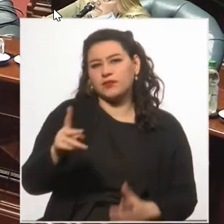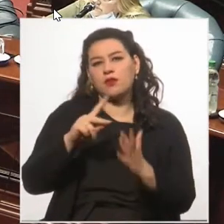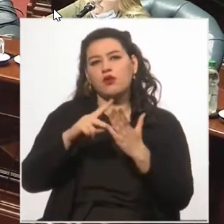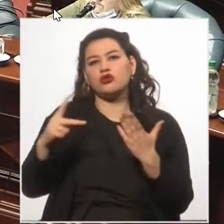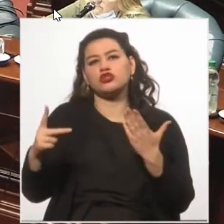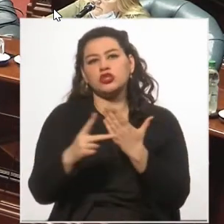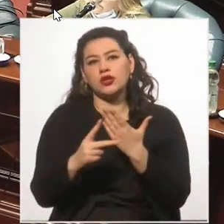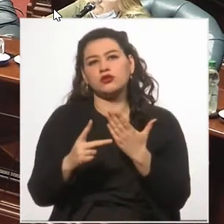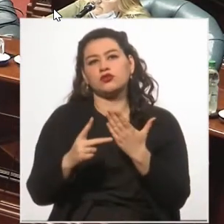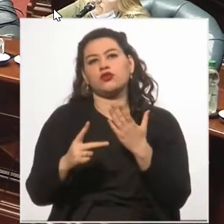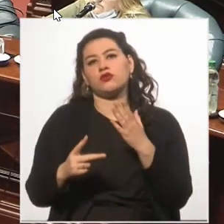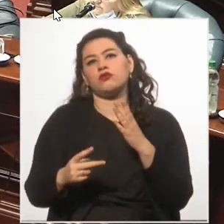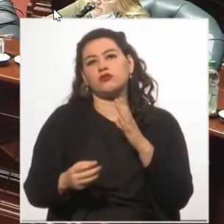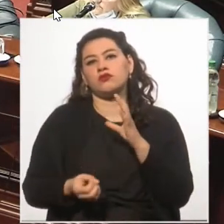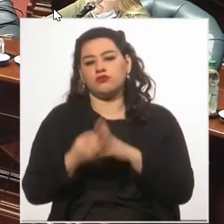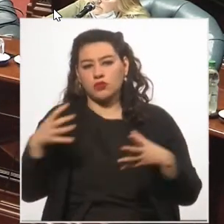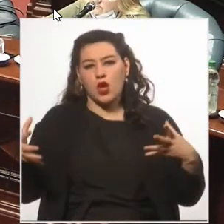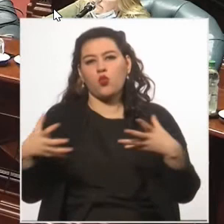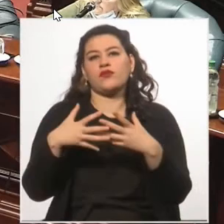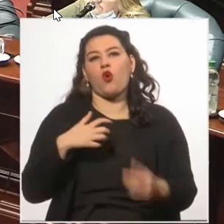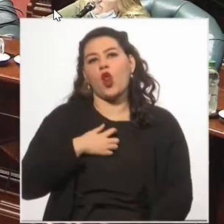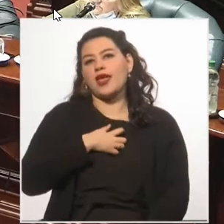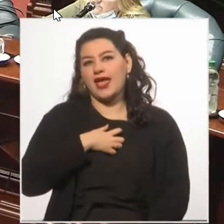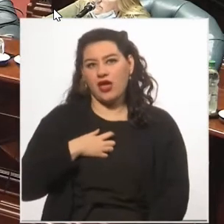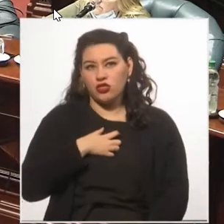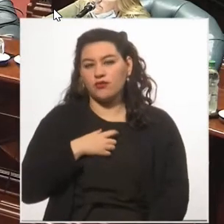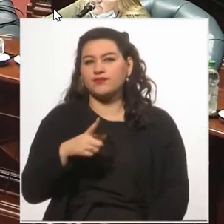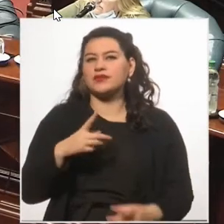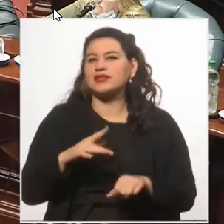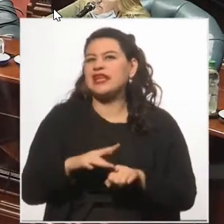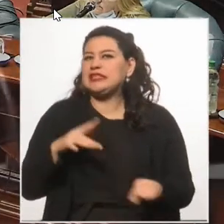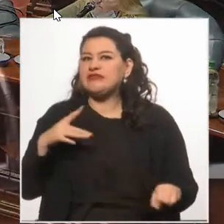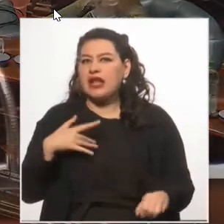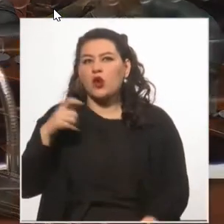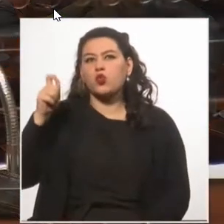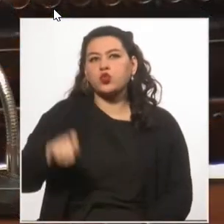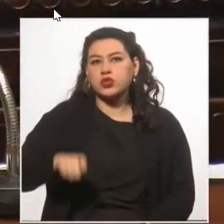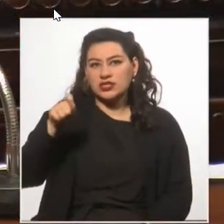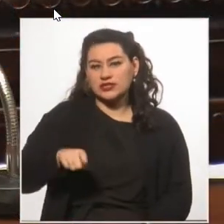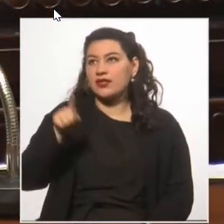proyecto de un ejecutivo colegiado. La sensibilidad por la justicia del